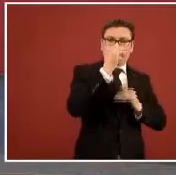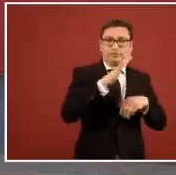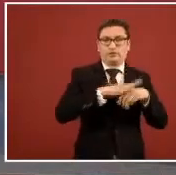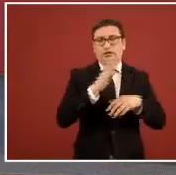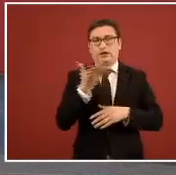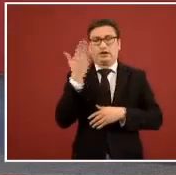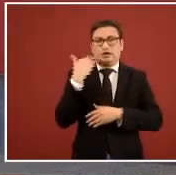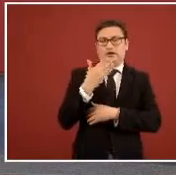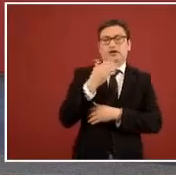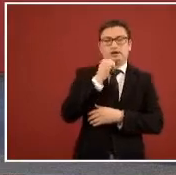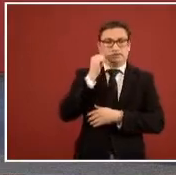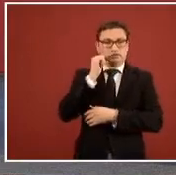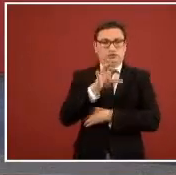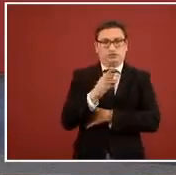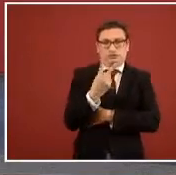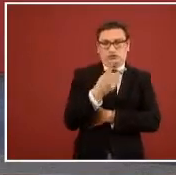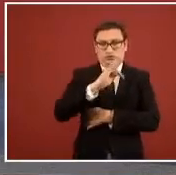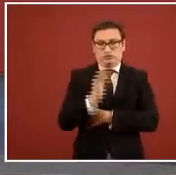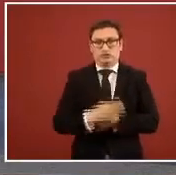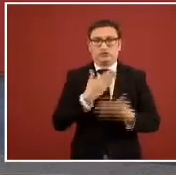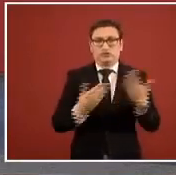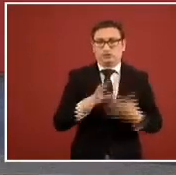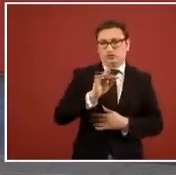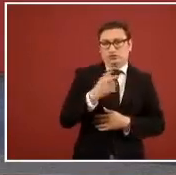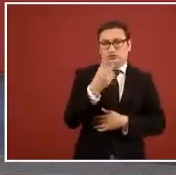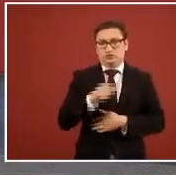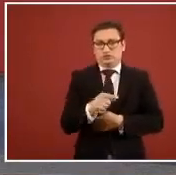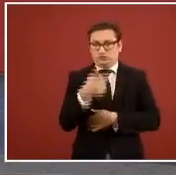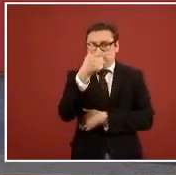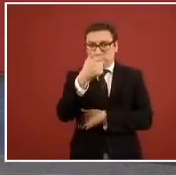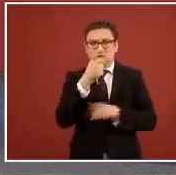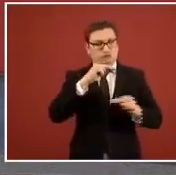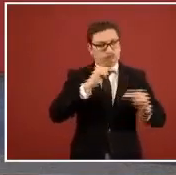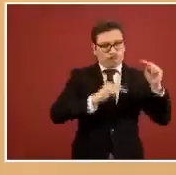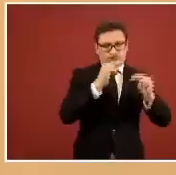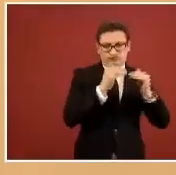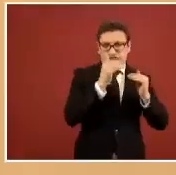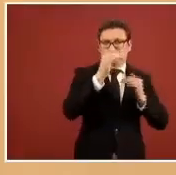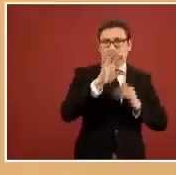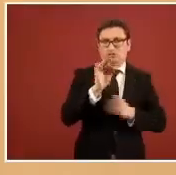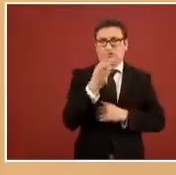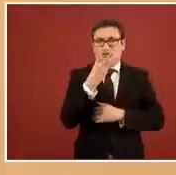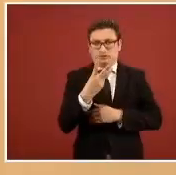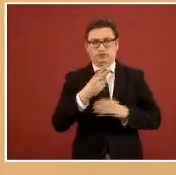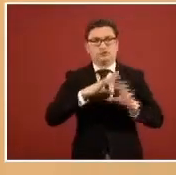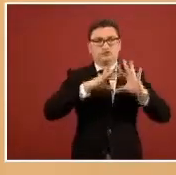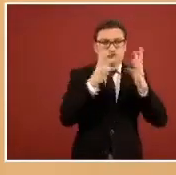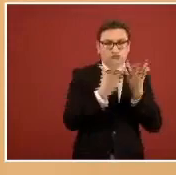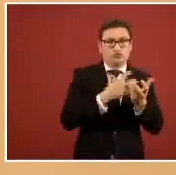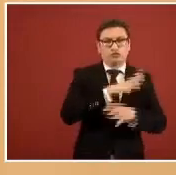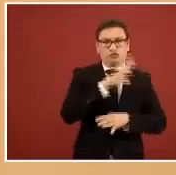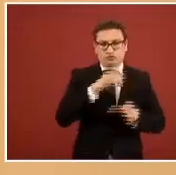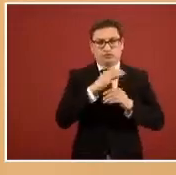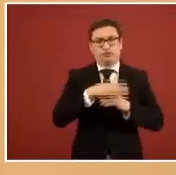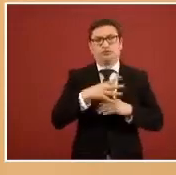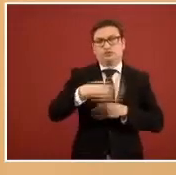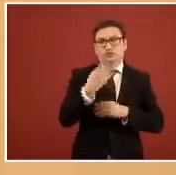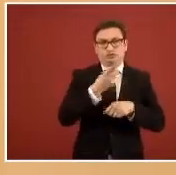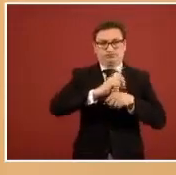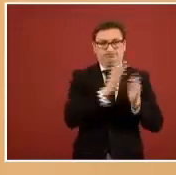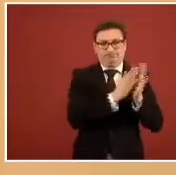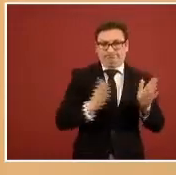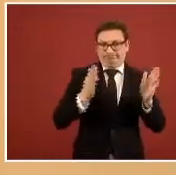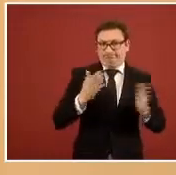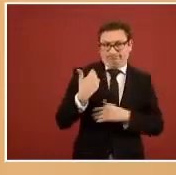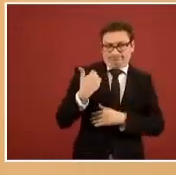del 42%, hoy es 42.7%, o sea que nos vamos acercando al 43% de la totalidad de casos en los últimos 14